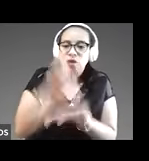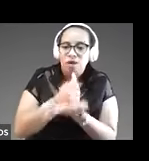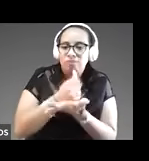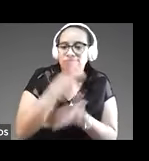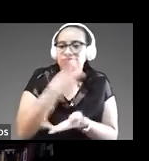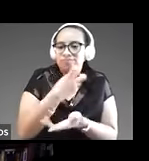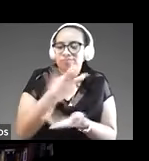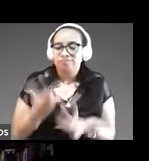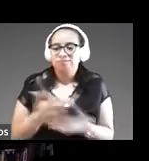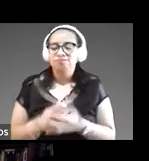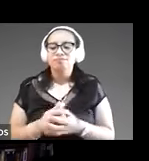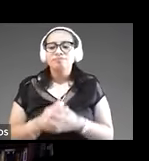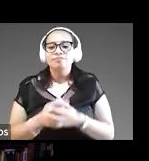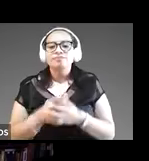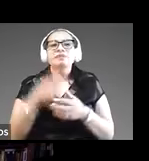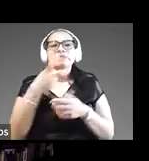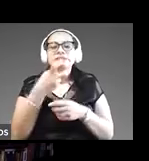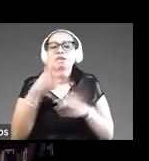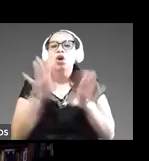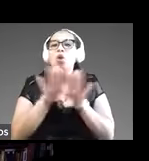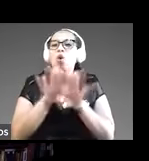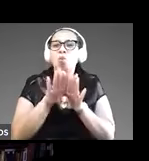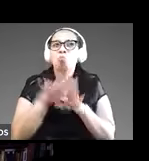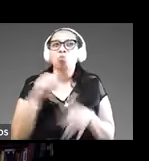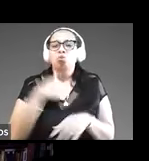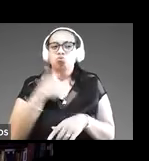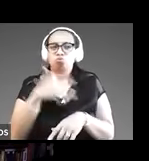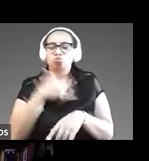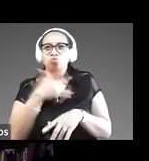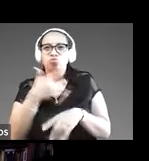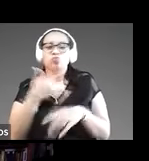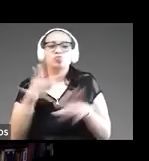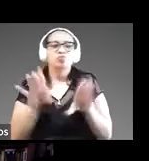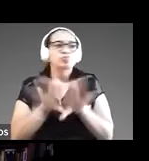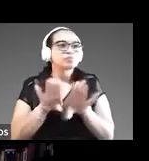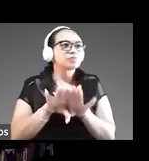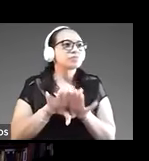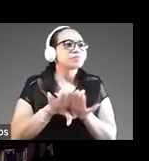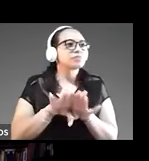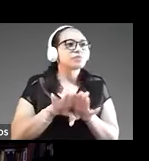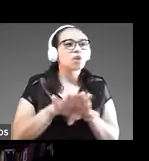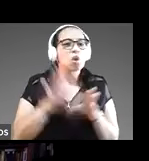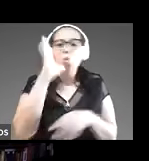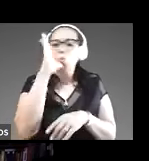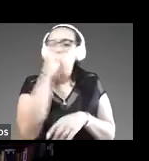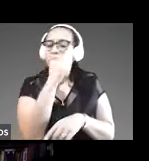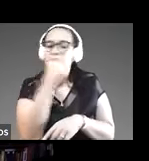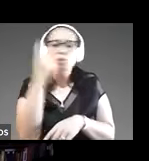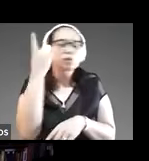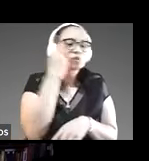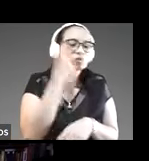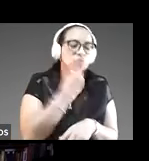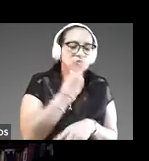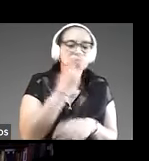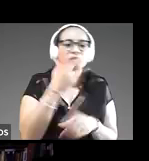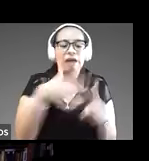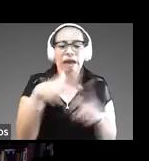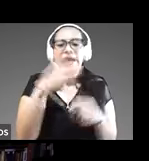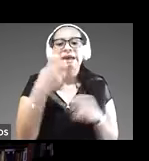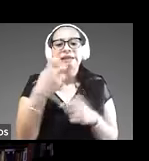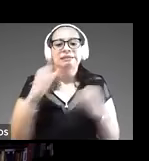decir, y lo pongo con un dato que a mí me trae como muy, digamos, no me deja dormir tanto en términos institucionales como políticos,